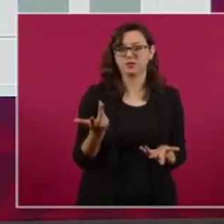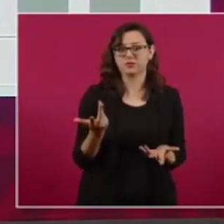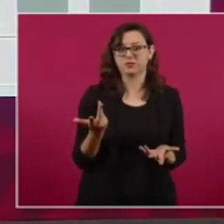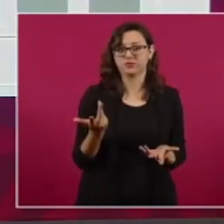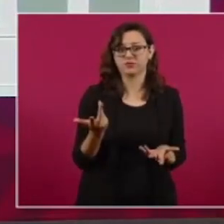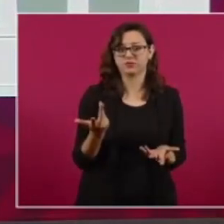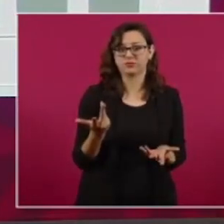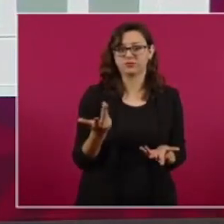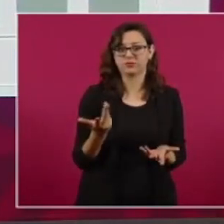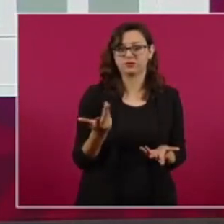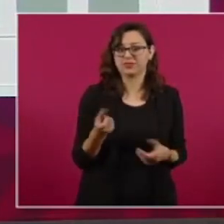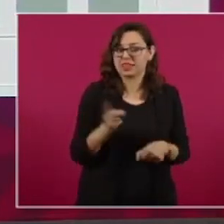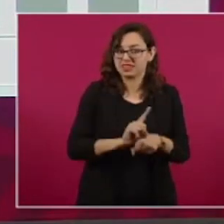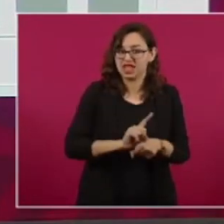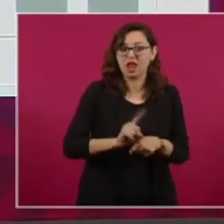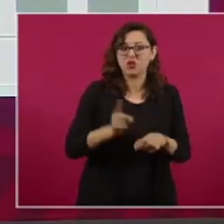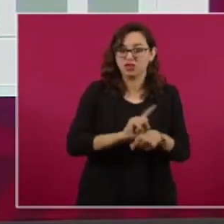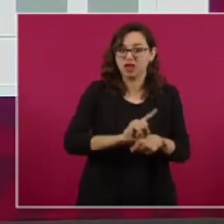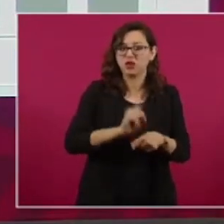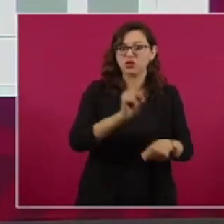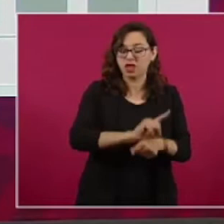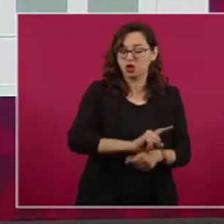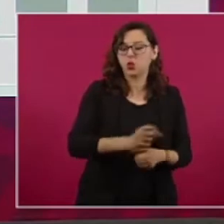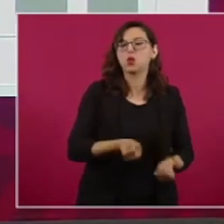94, estos son diarios,